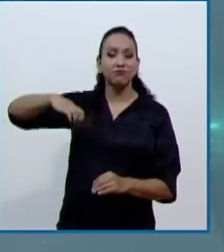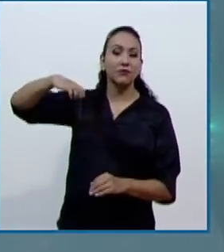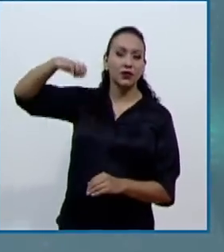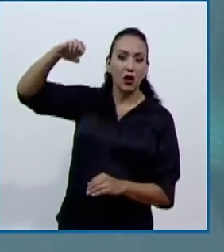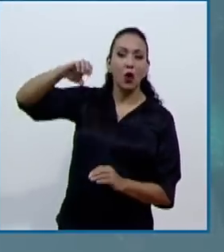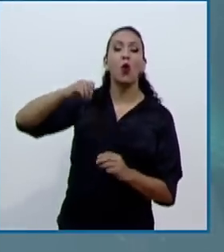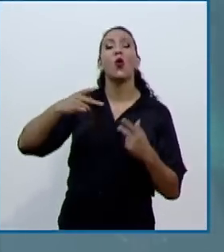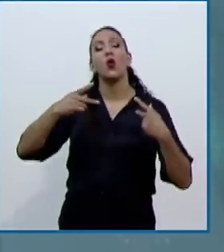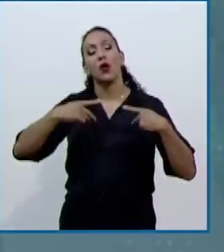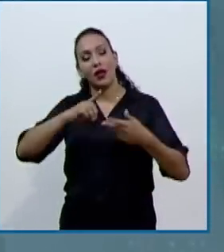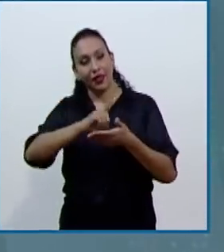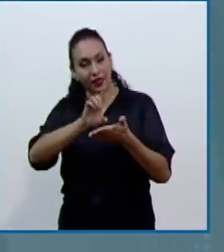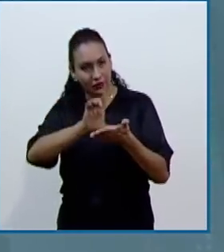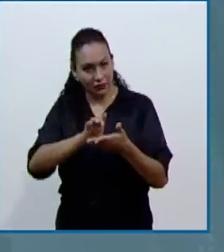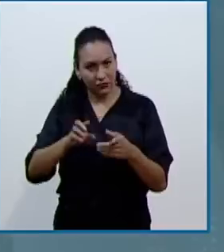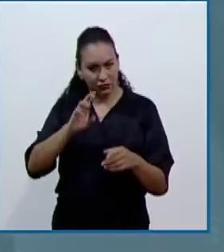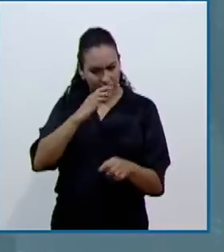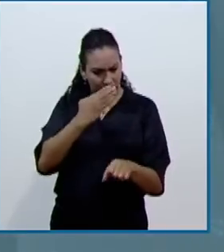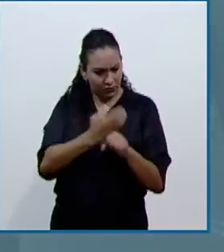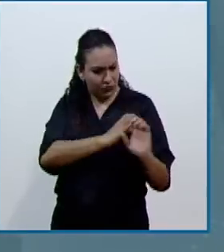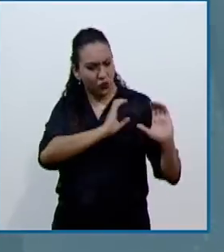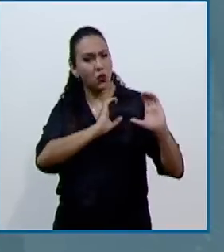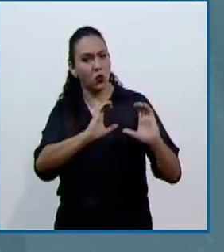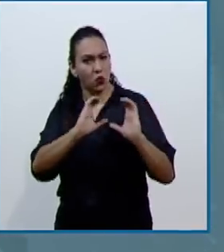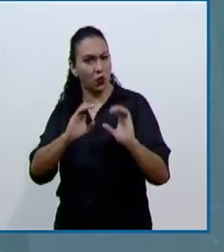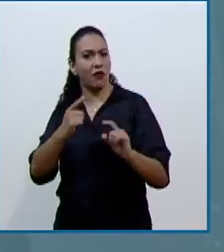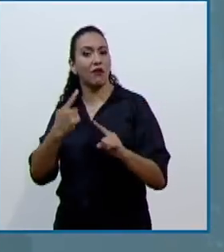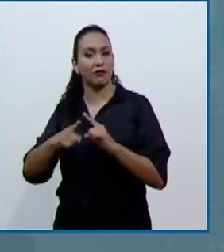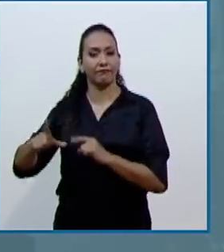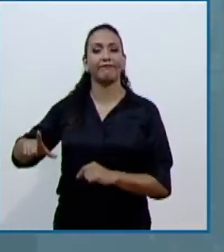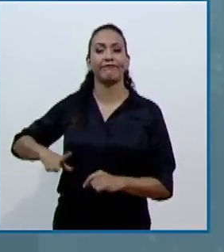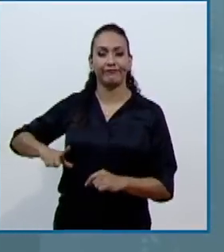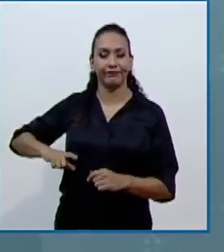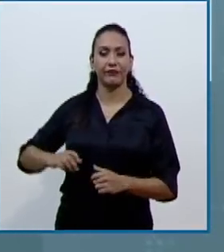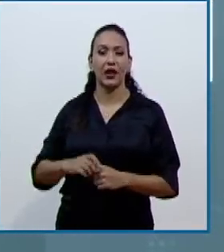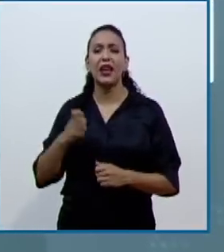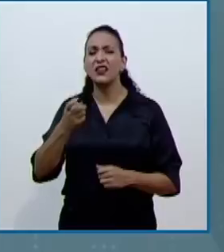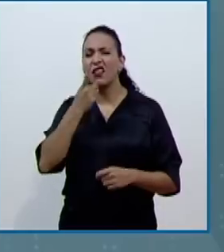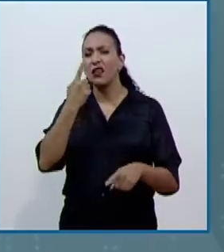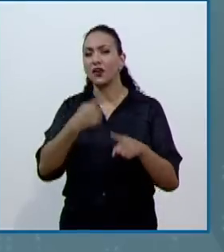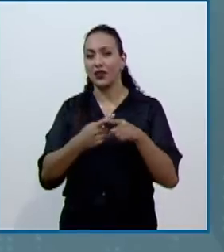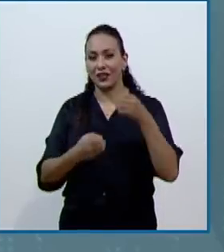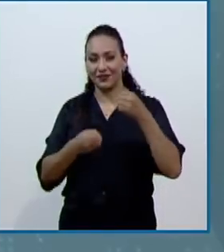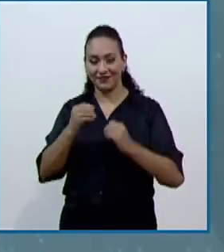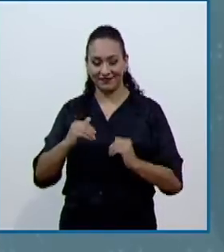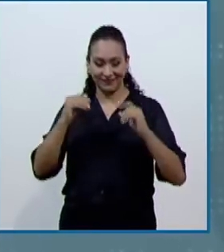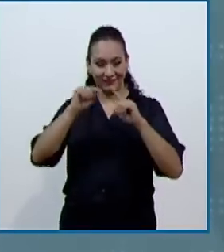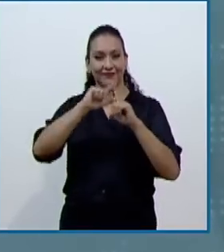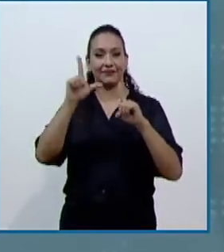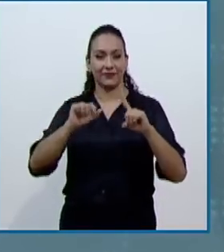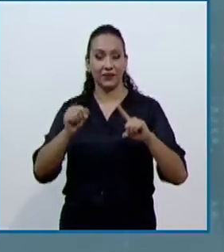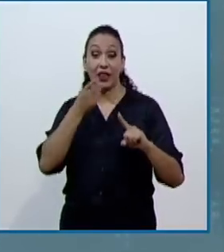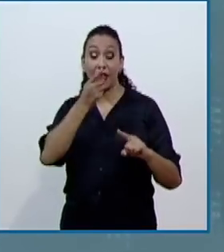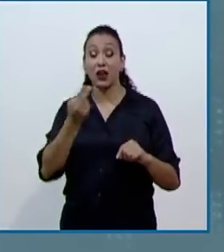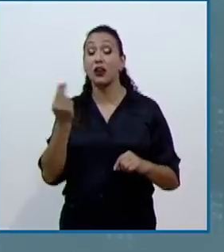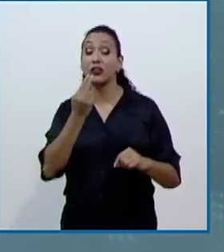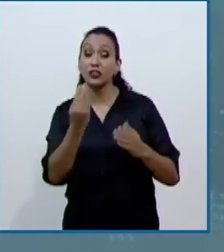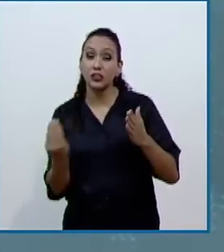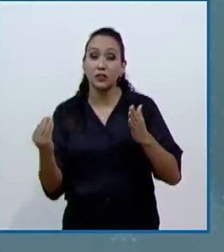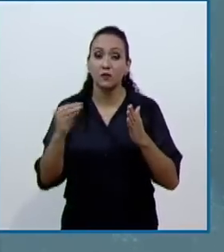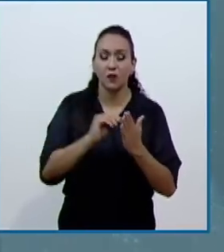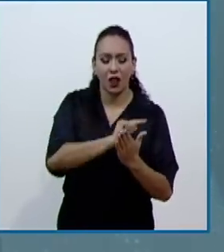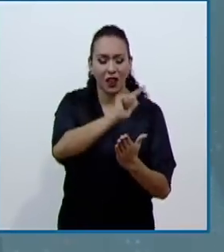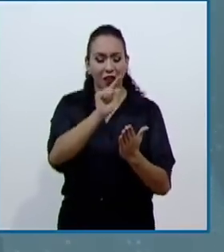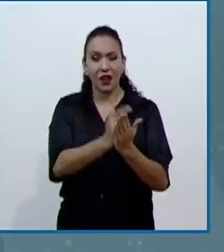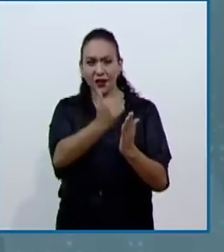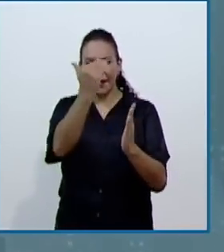la Unidad General de Conocimiento Científico y Derechos Humanos de la Suprema Corte. Para ello, indicó, se deben establecer marcos jurídicos